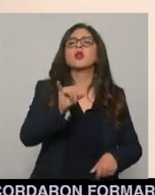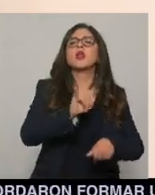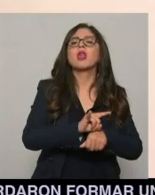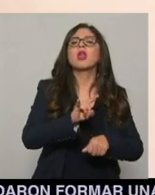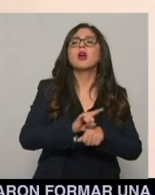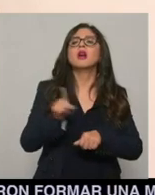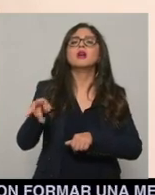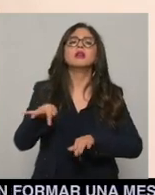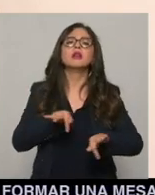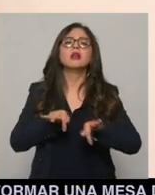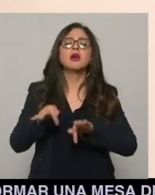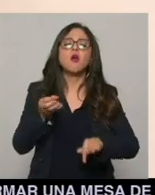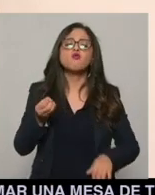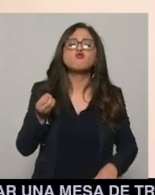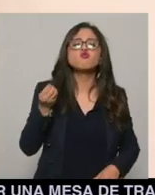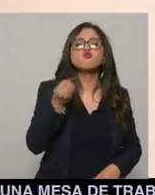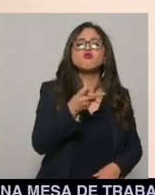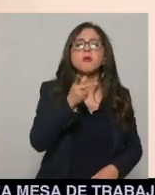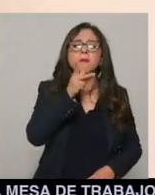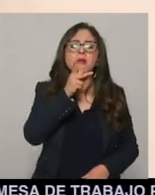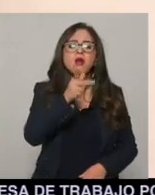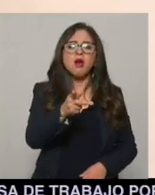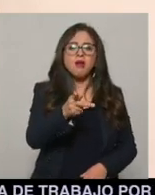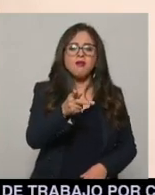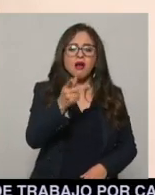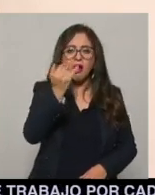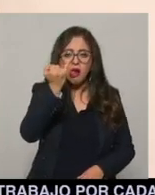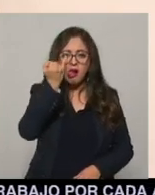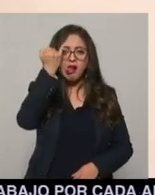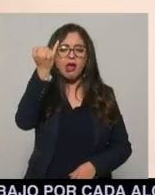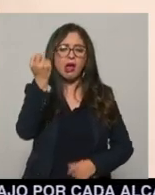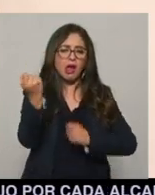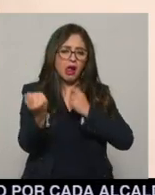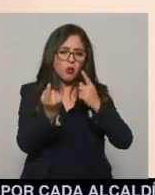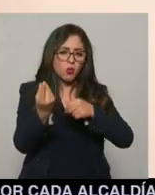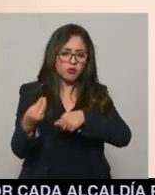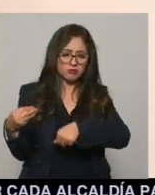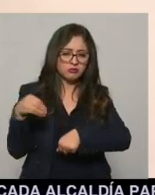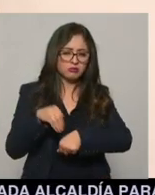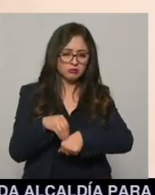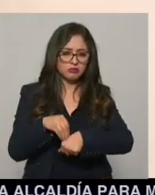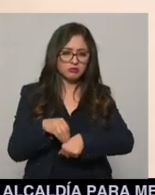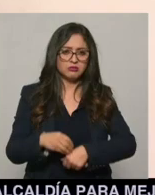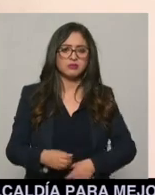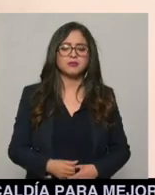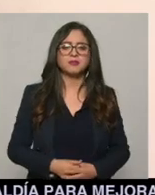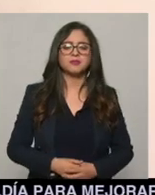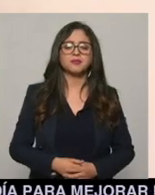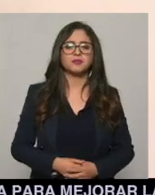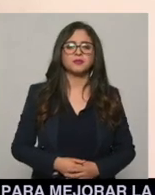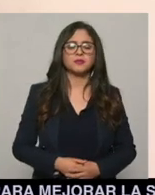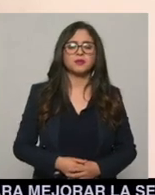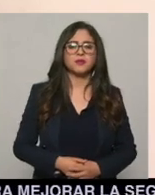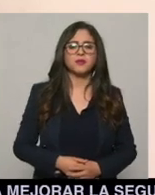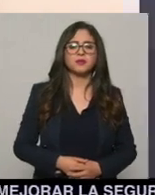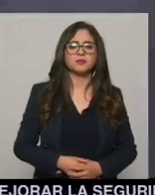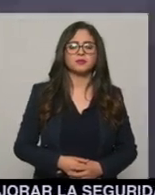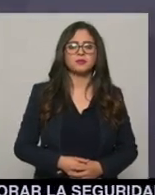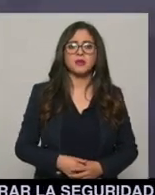apodos a veces incluso diseñados. De tal manera que ahí está la